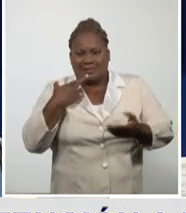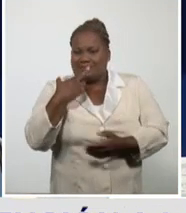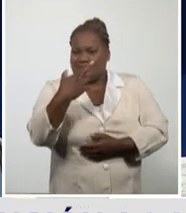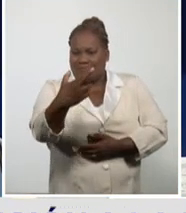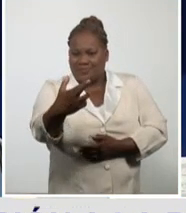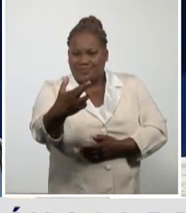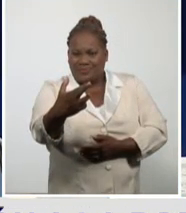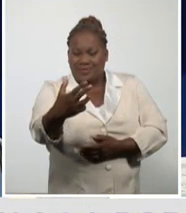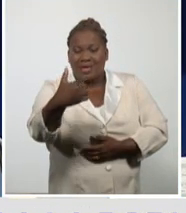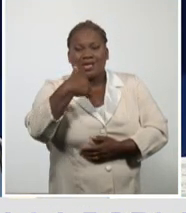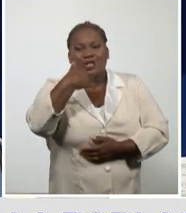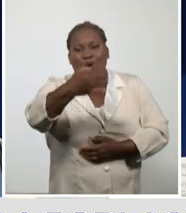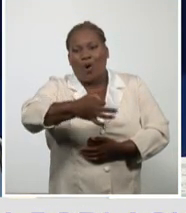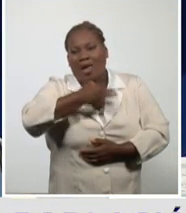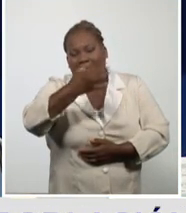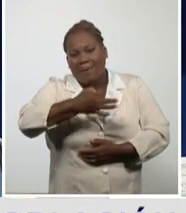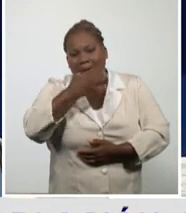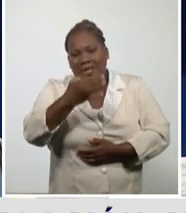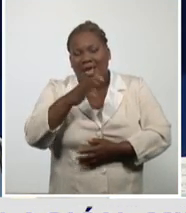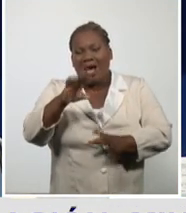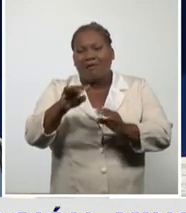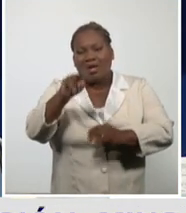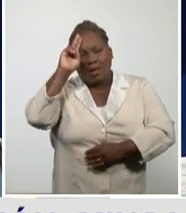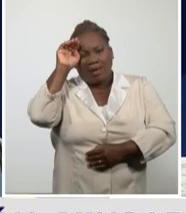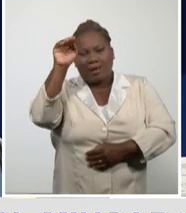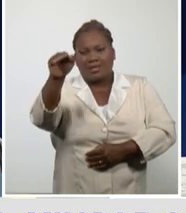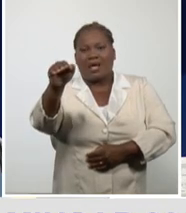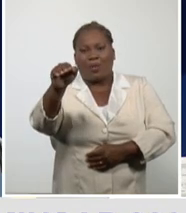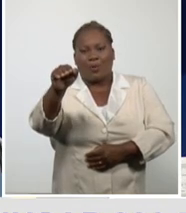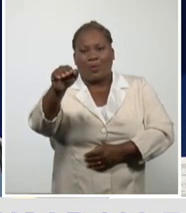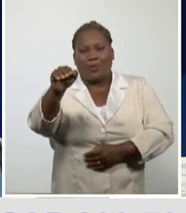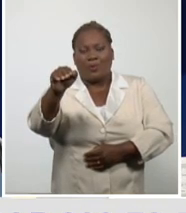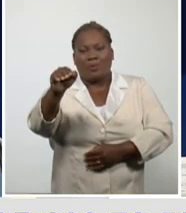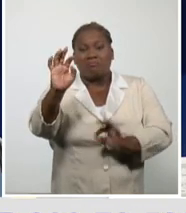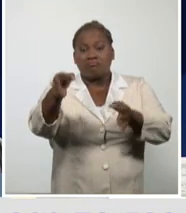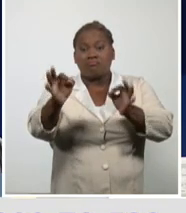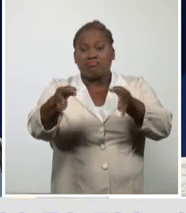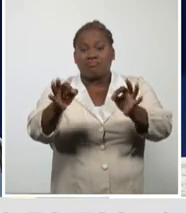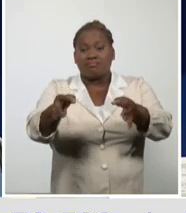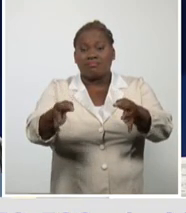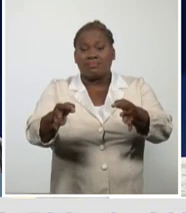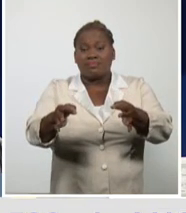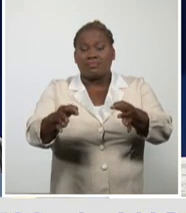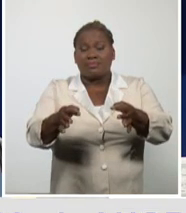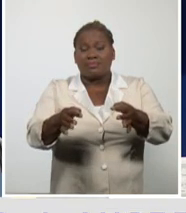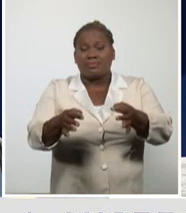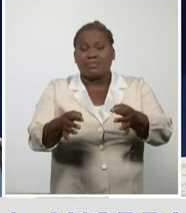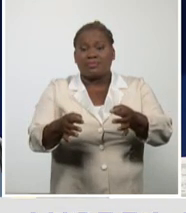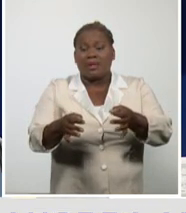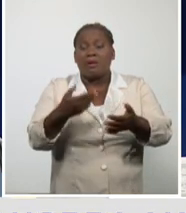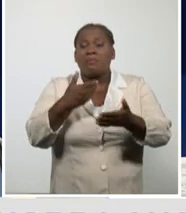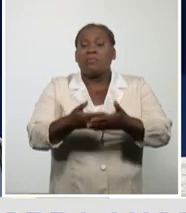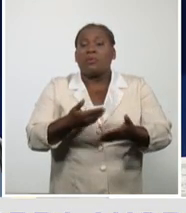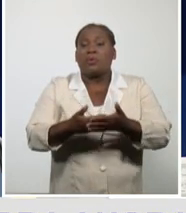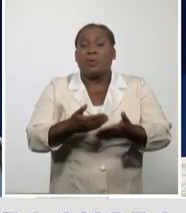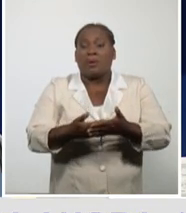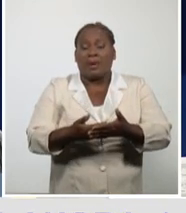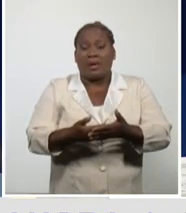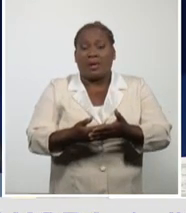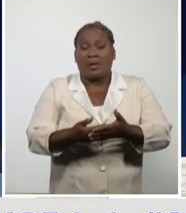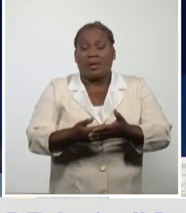Yo lo expliqué ahorita cuando hablé de los ingresados, ¿no? O sea, realmente las pruebas que muchas veces las